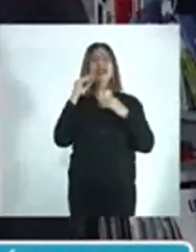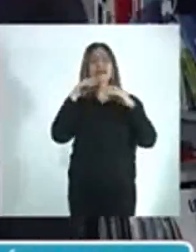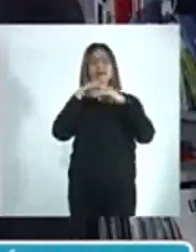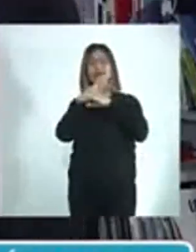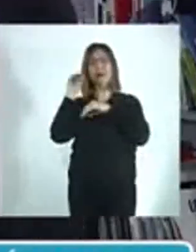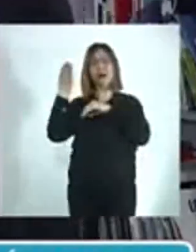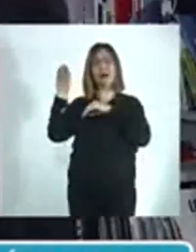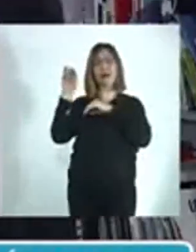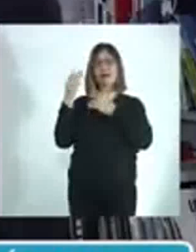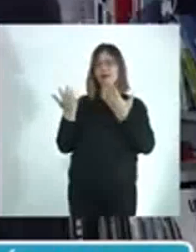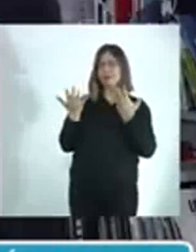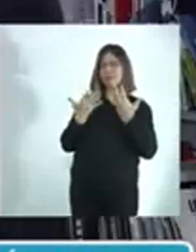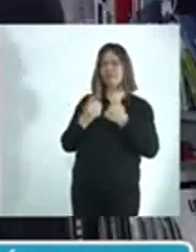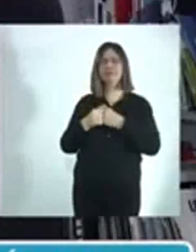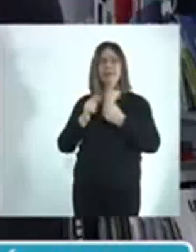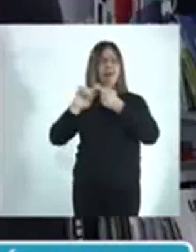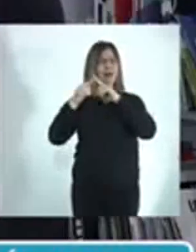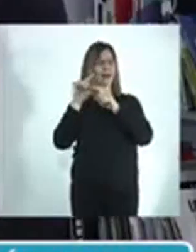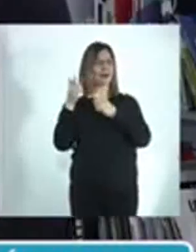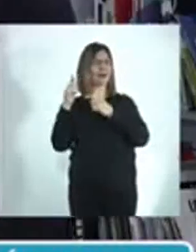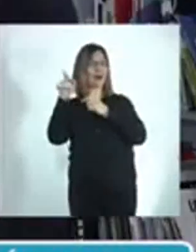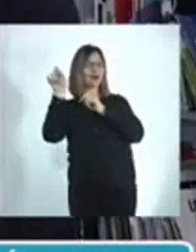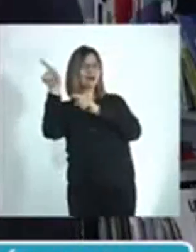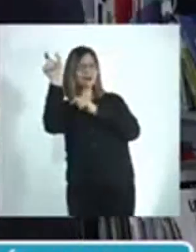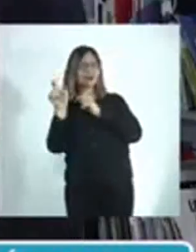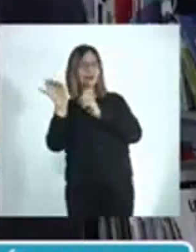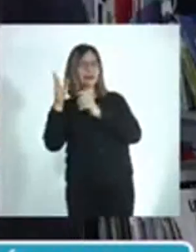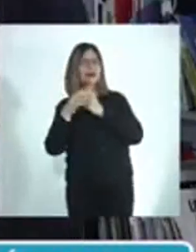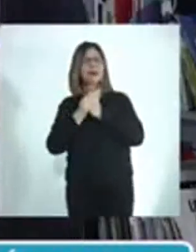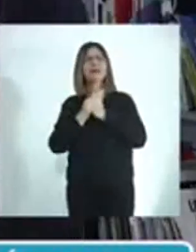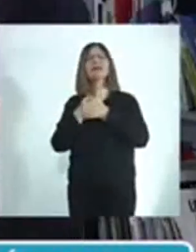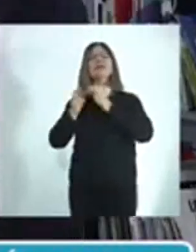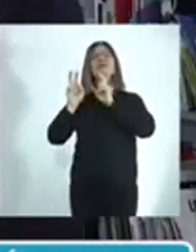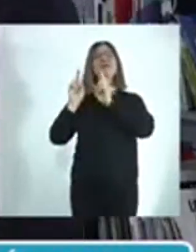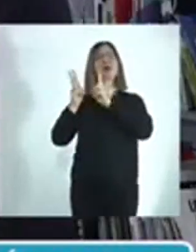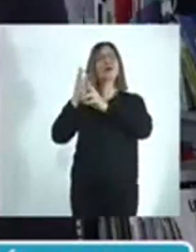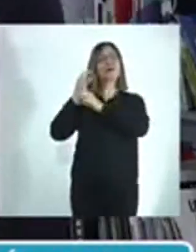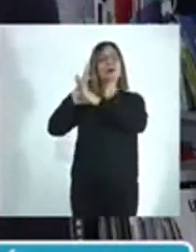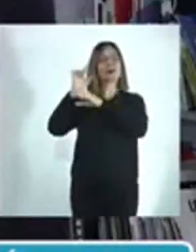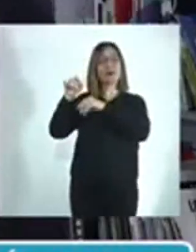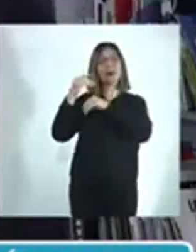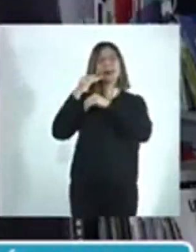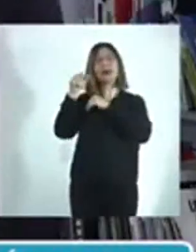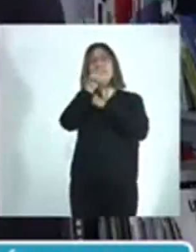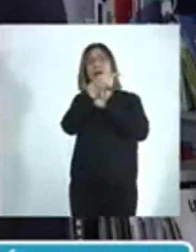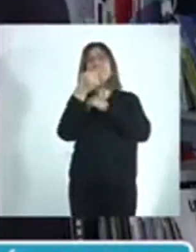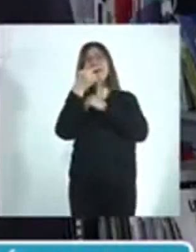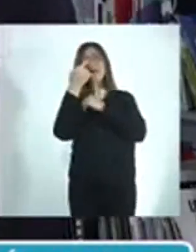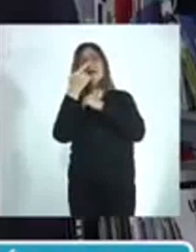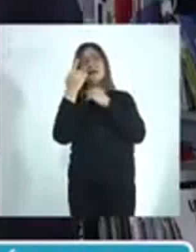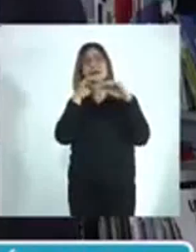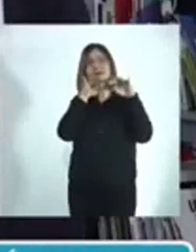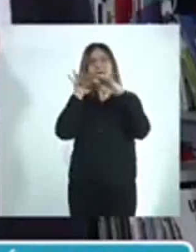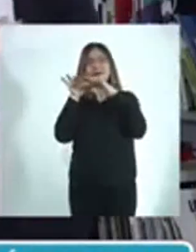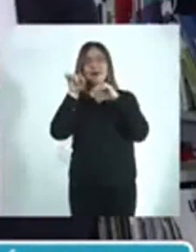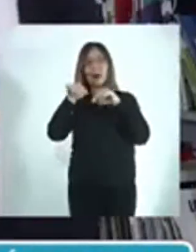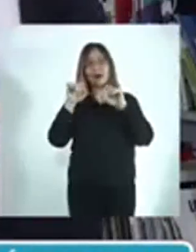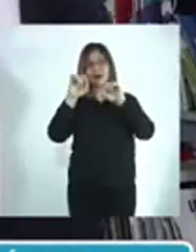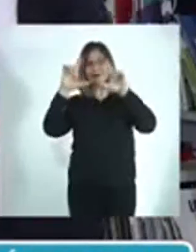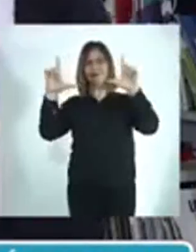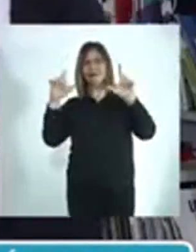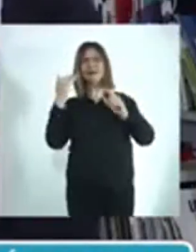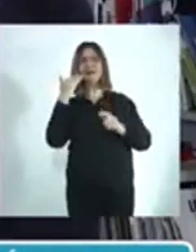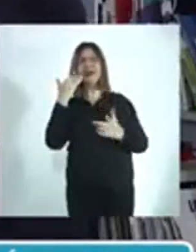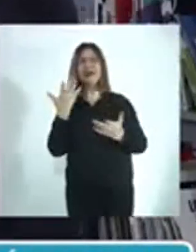tener ahí el acompañamiento del profesor Sebastián Silva que va a estar acá con nosotros. Así que bueno, a no perdérselo y recuerden, esto es